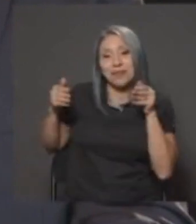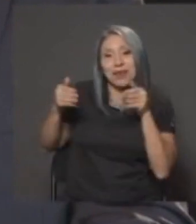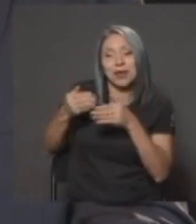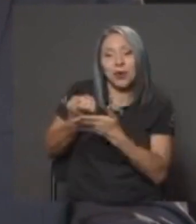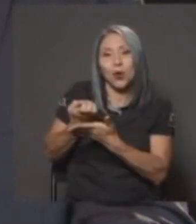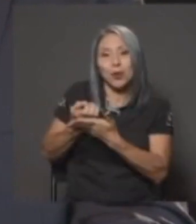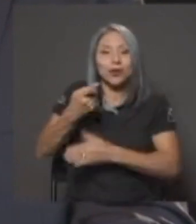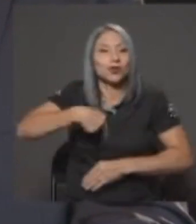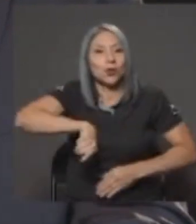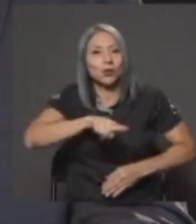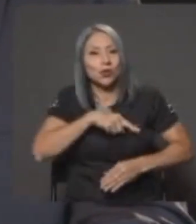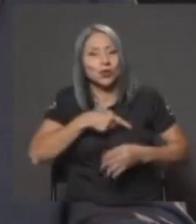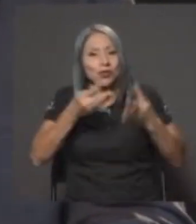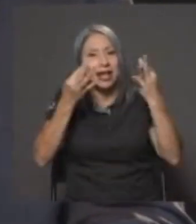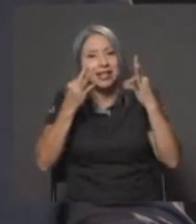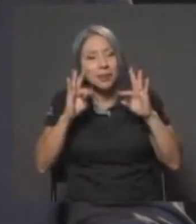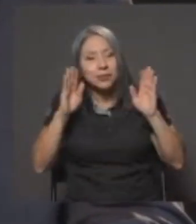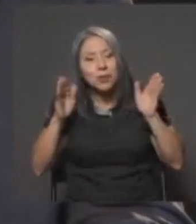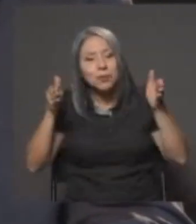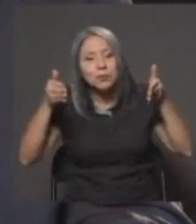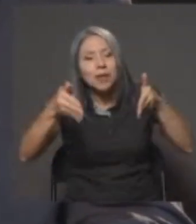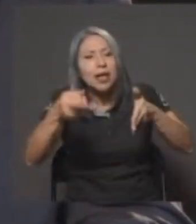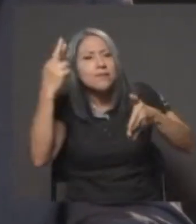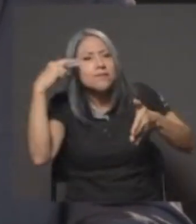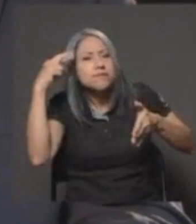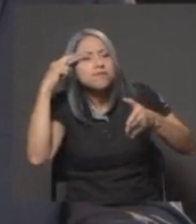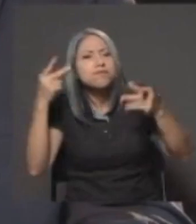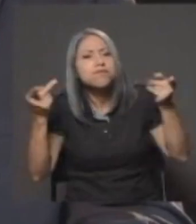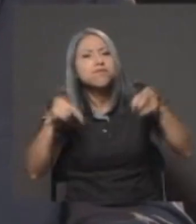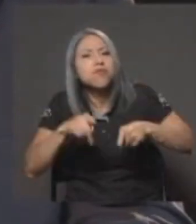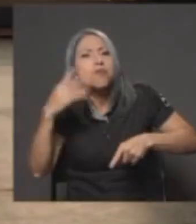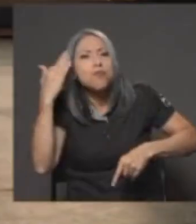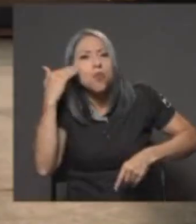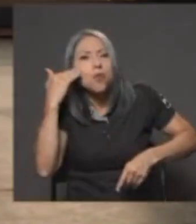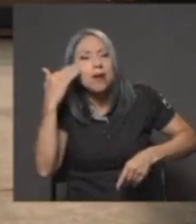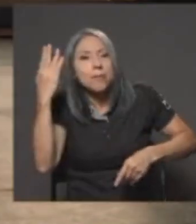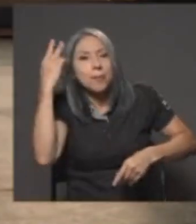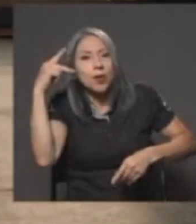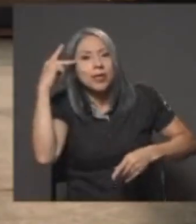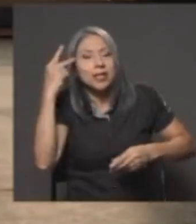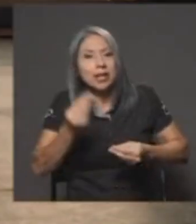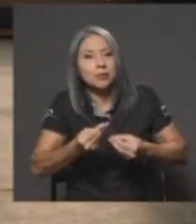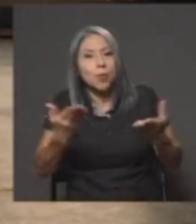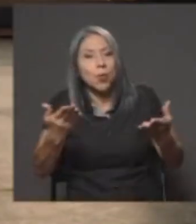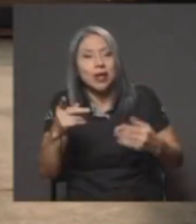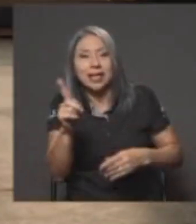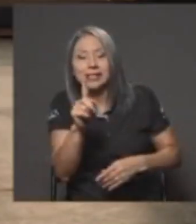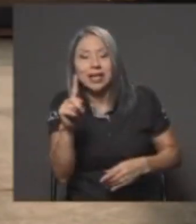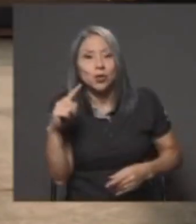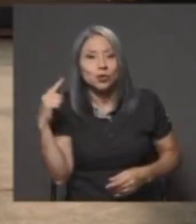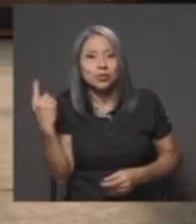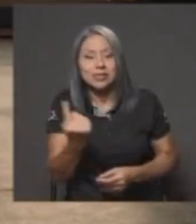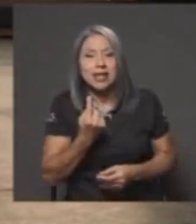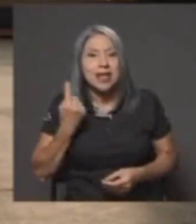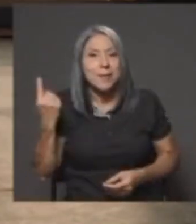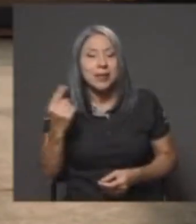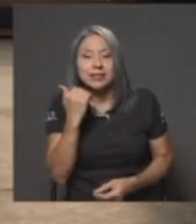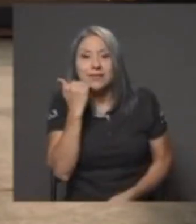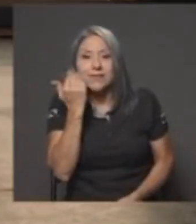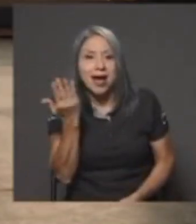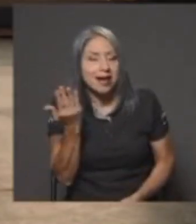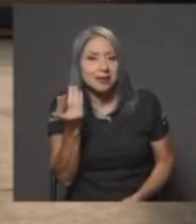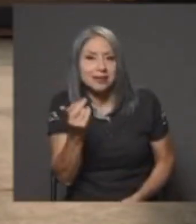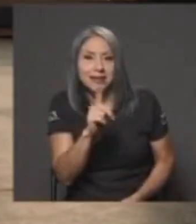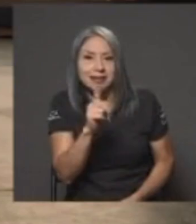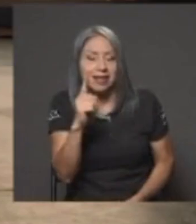tratamos de enfocarnos en el efecto causal, ¿verdad? Que de las políticas públicas, que no siempre es fácil